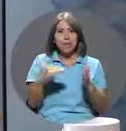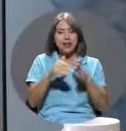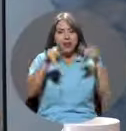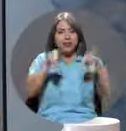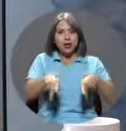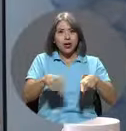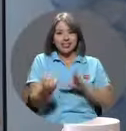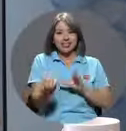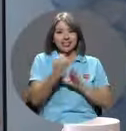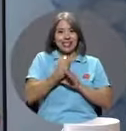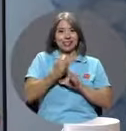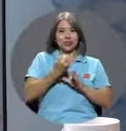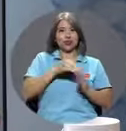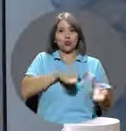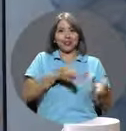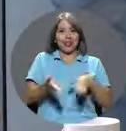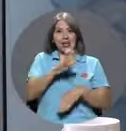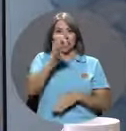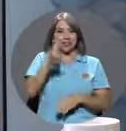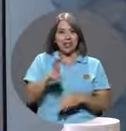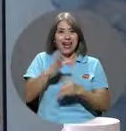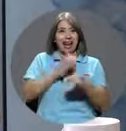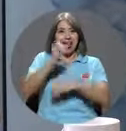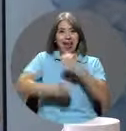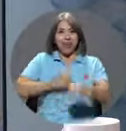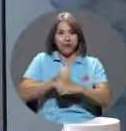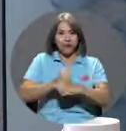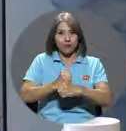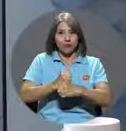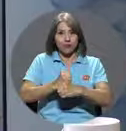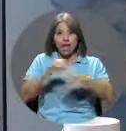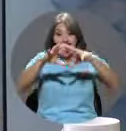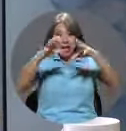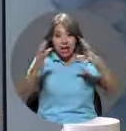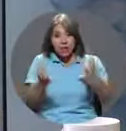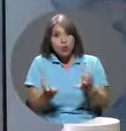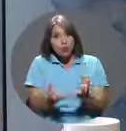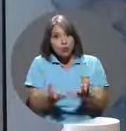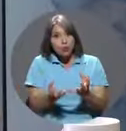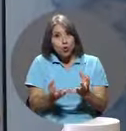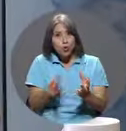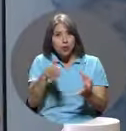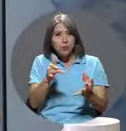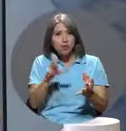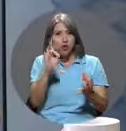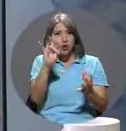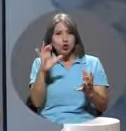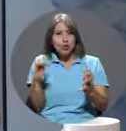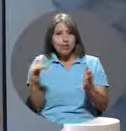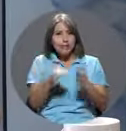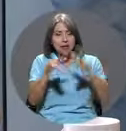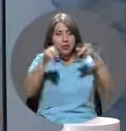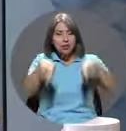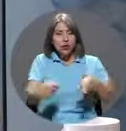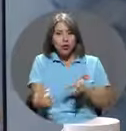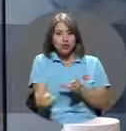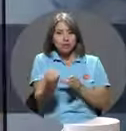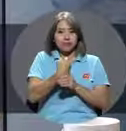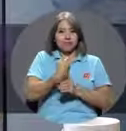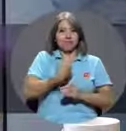cada año, en el mundo unas 800 mil. Y definitivamente es una situación